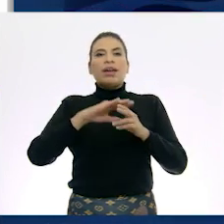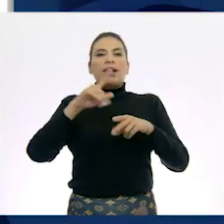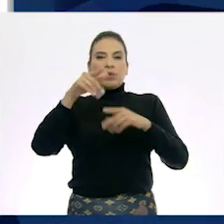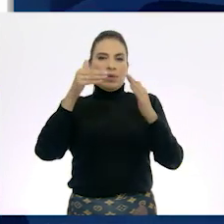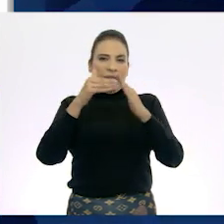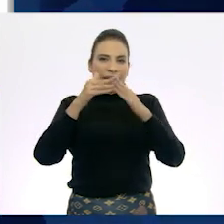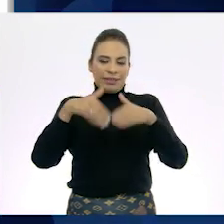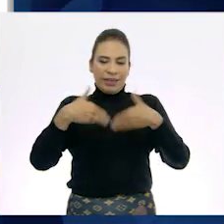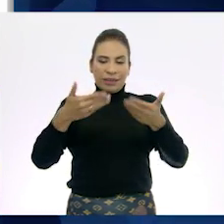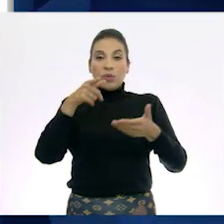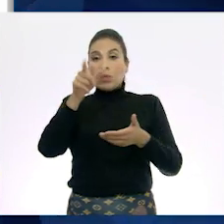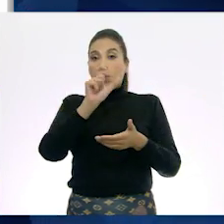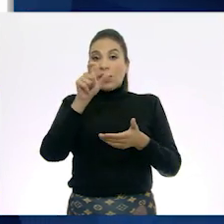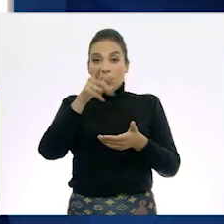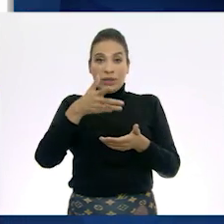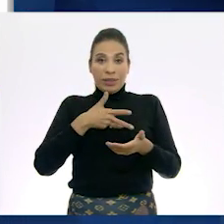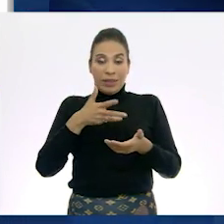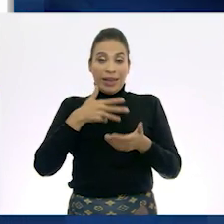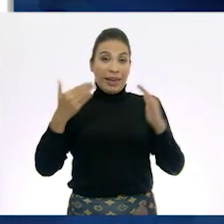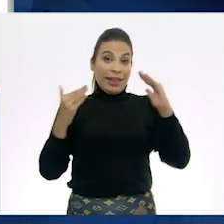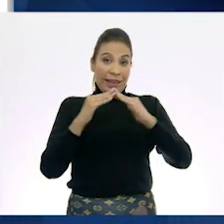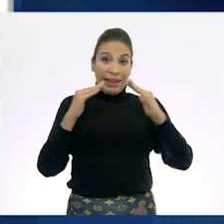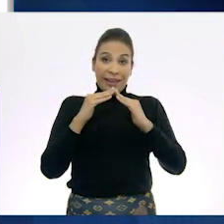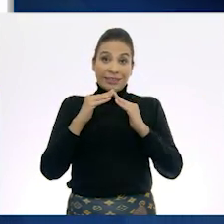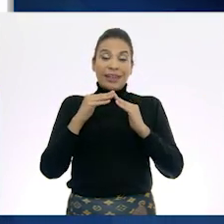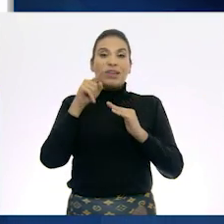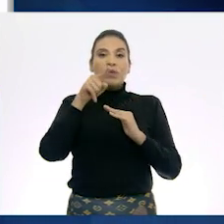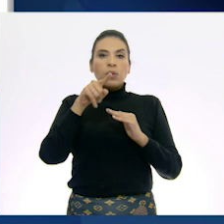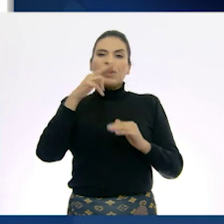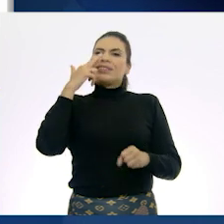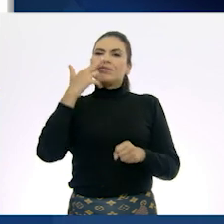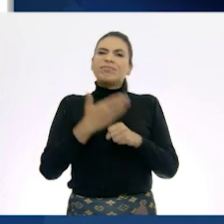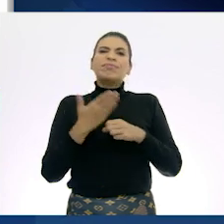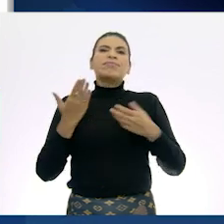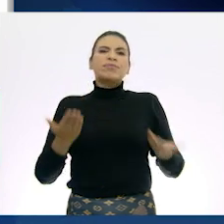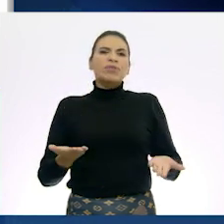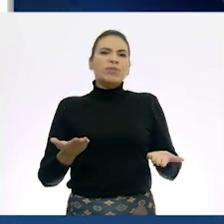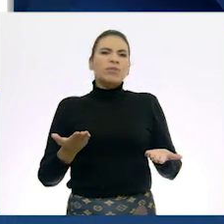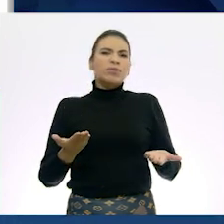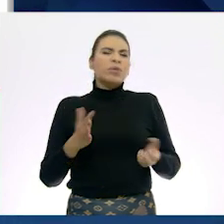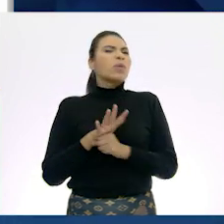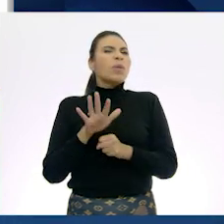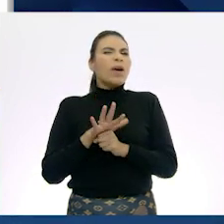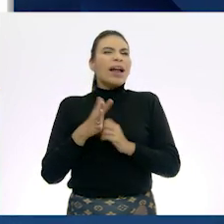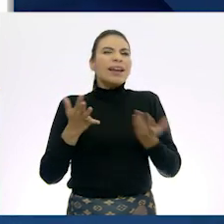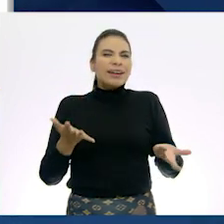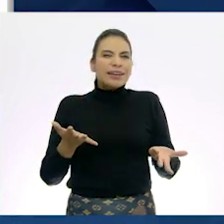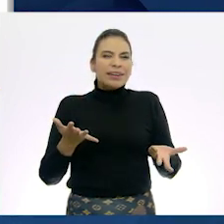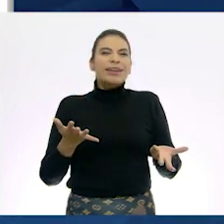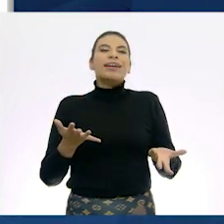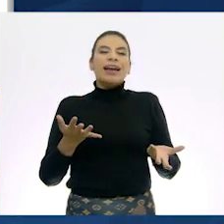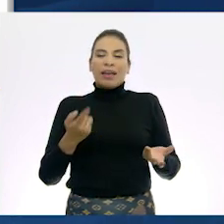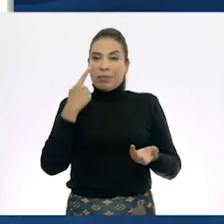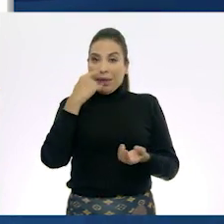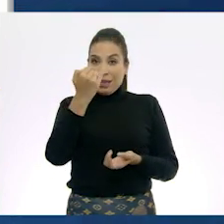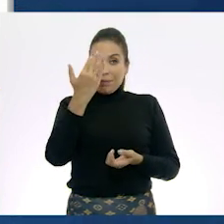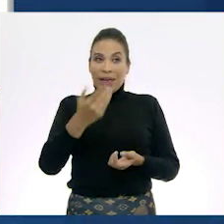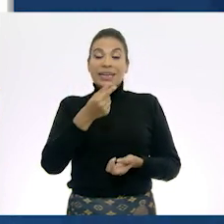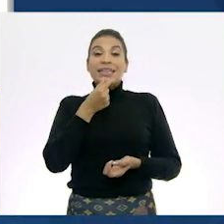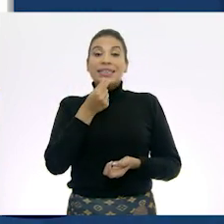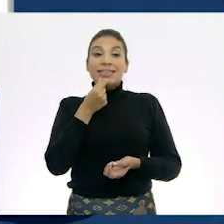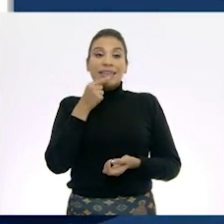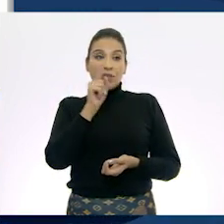tu casa. Y cuando tú los tengas en tu casa, tu responsabilidad, ¿cuál crees que sea, María? Ahí tenemos una imagen de un